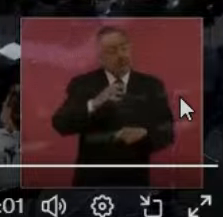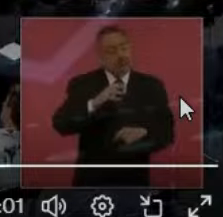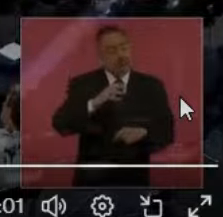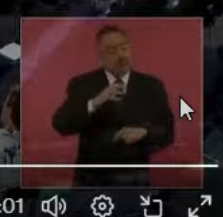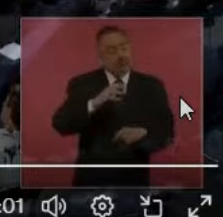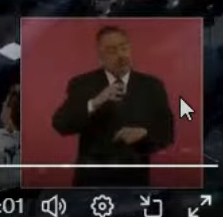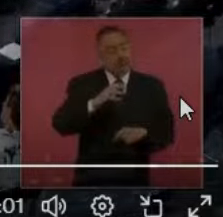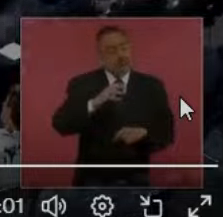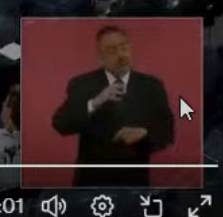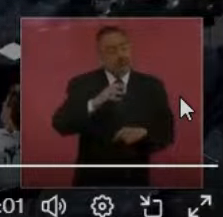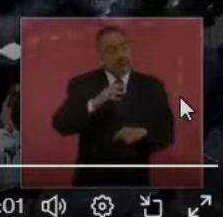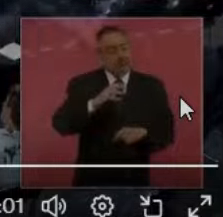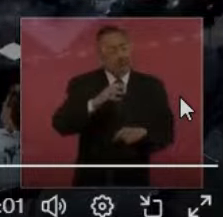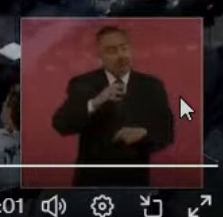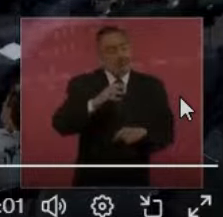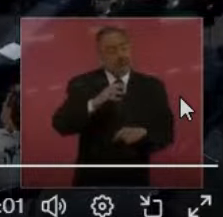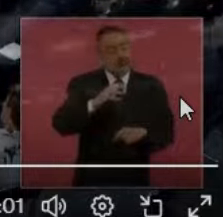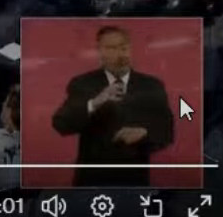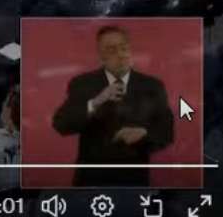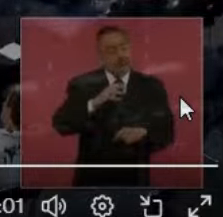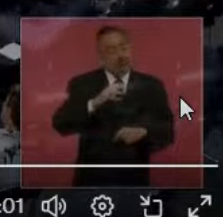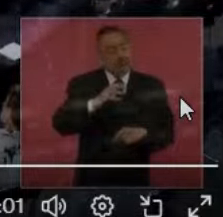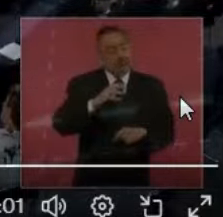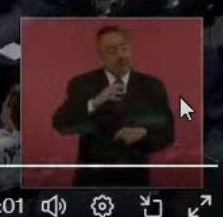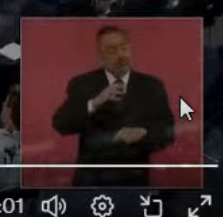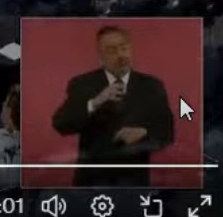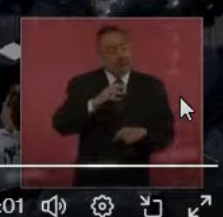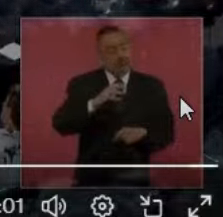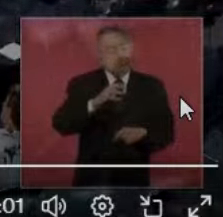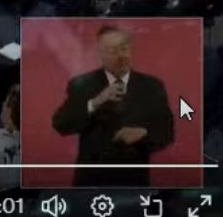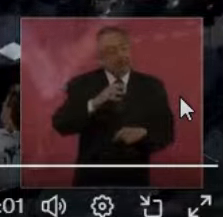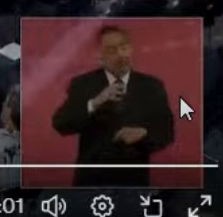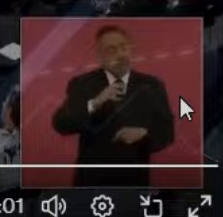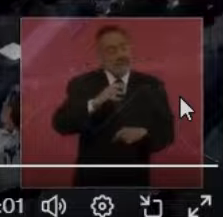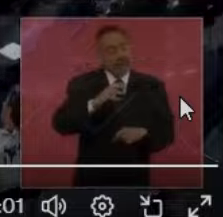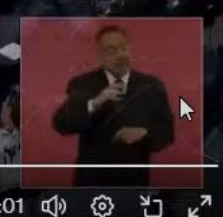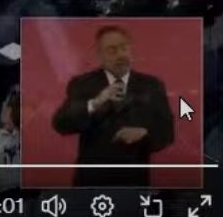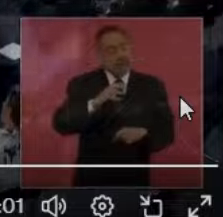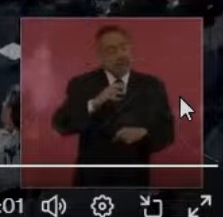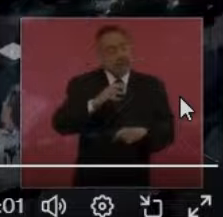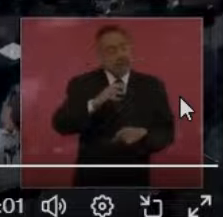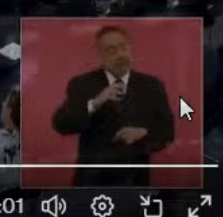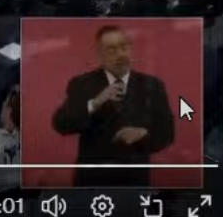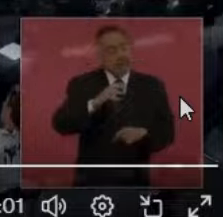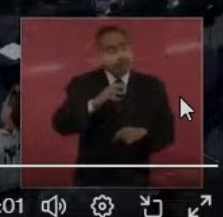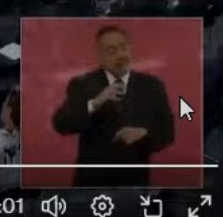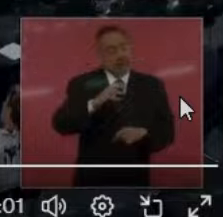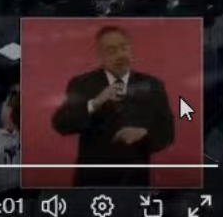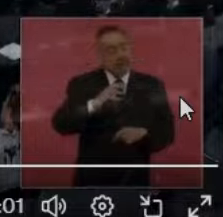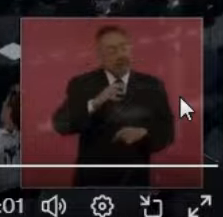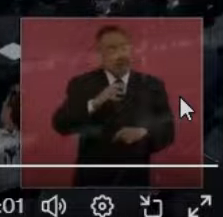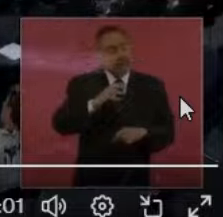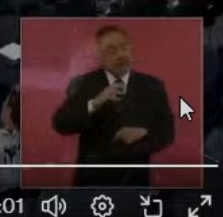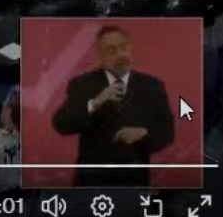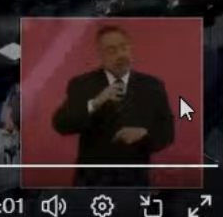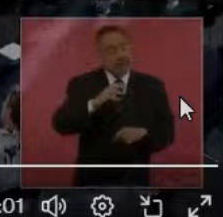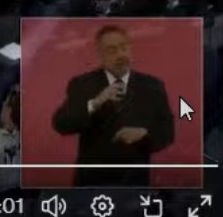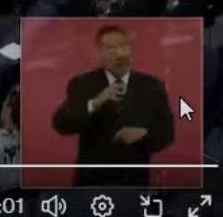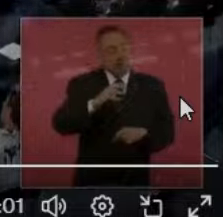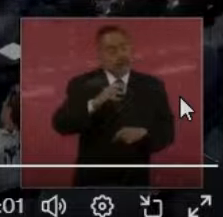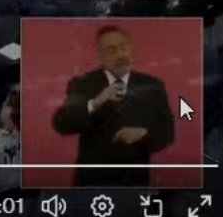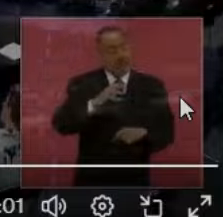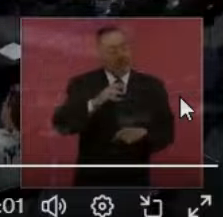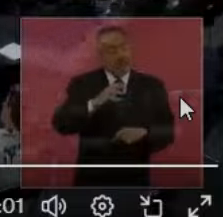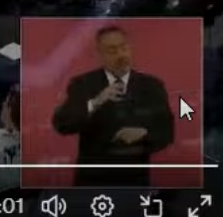que ya no está ese fondo con las Afores que se los quedan se roban ese dinero ya escuchaste